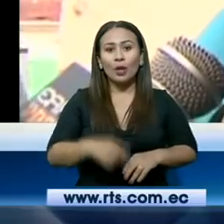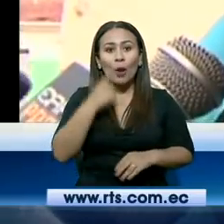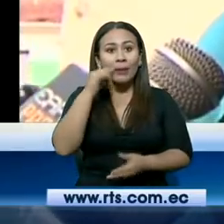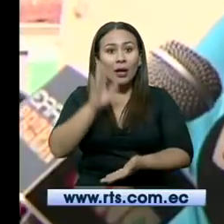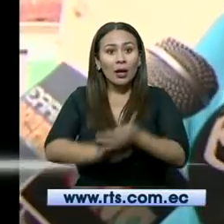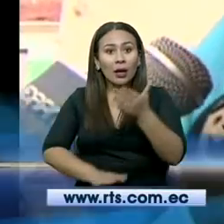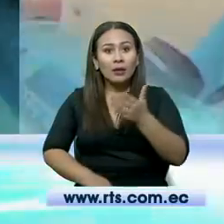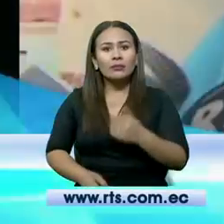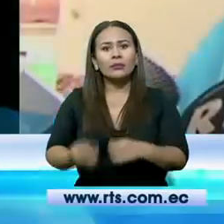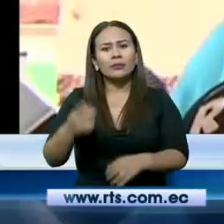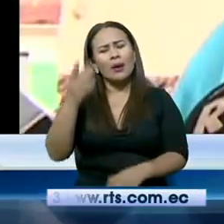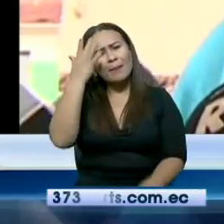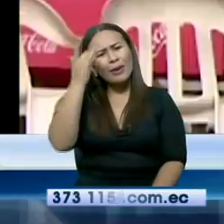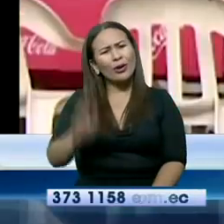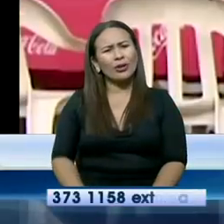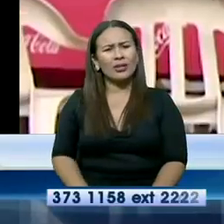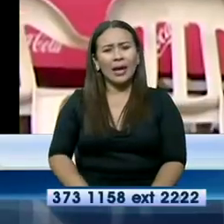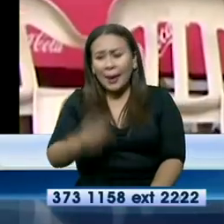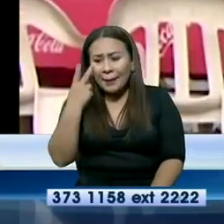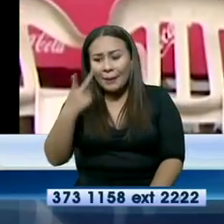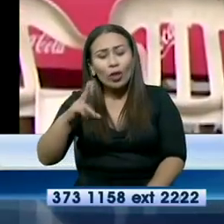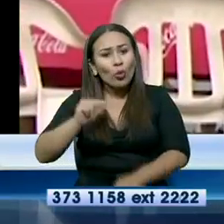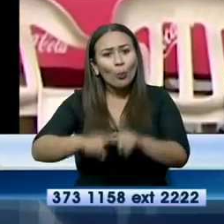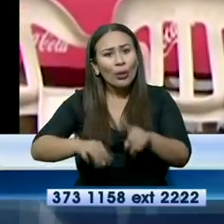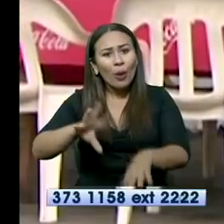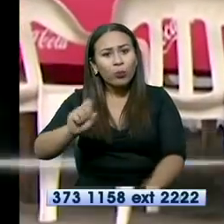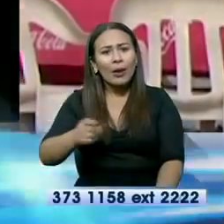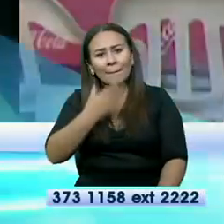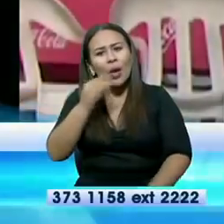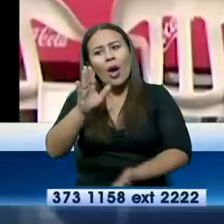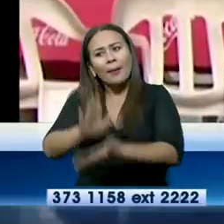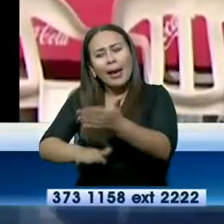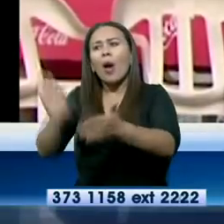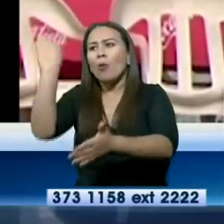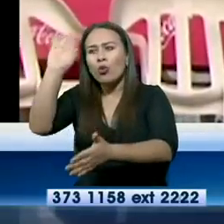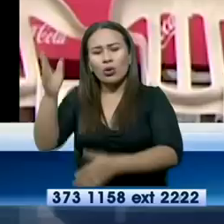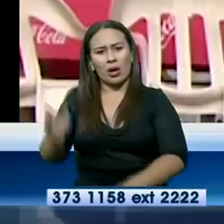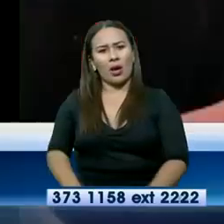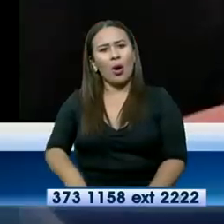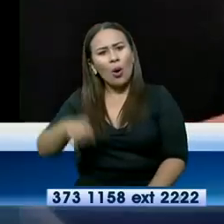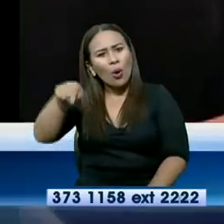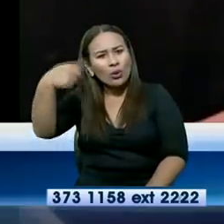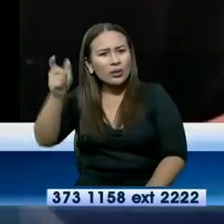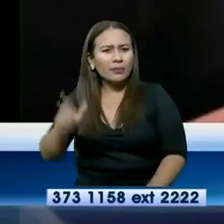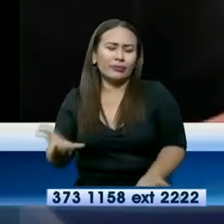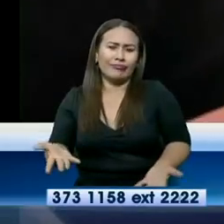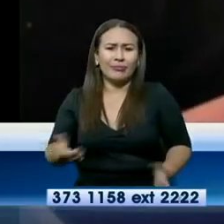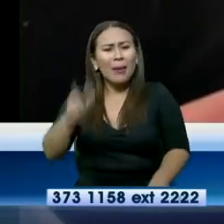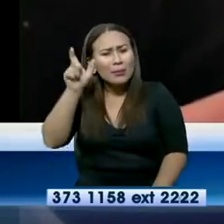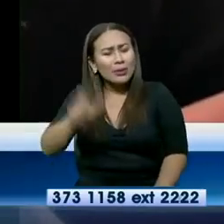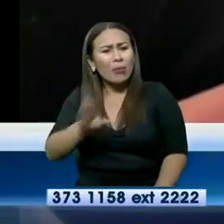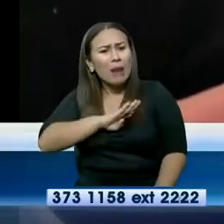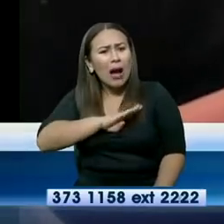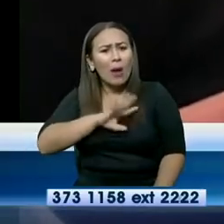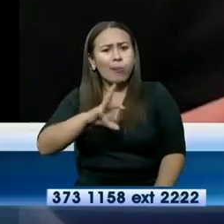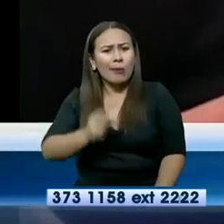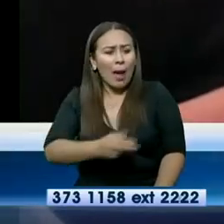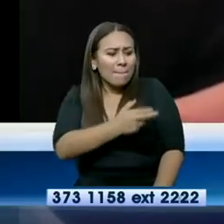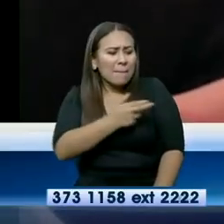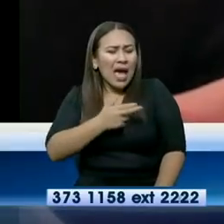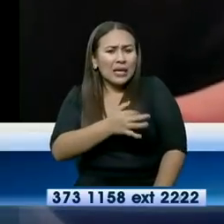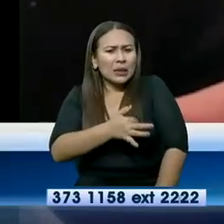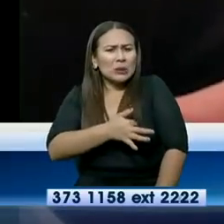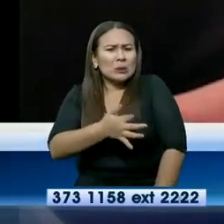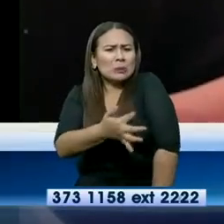ya déjelo, váyase, busque otro lugar, pero no, sacó de uno y le disparó. Parece que entró por aquí la bala y la salió acá.